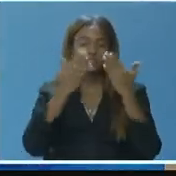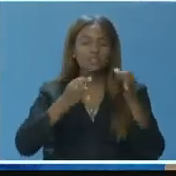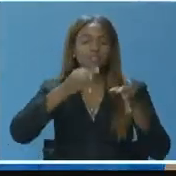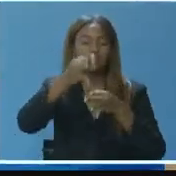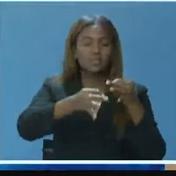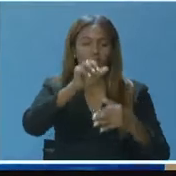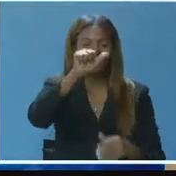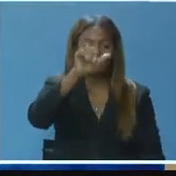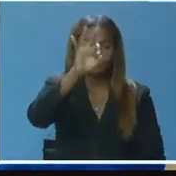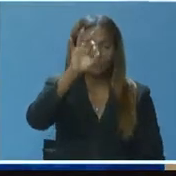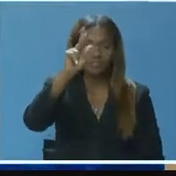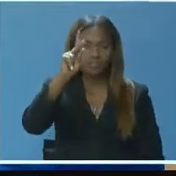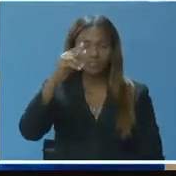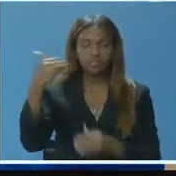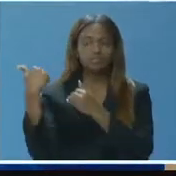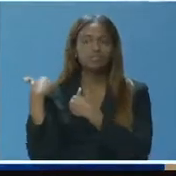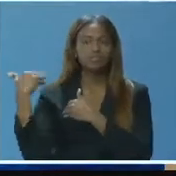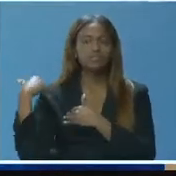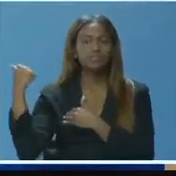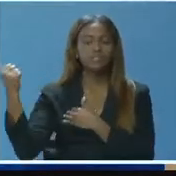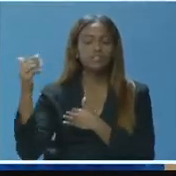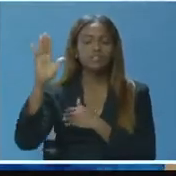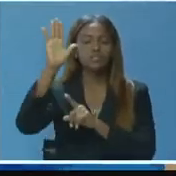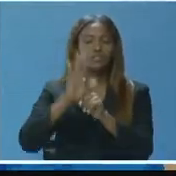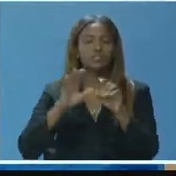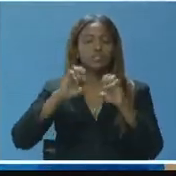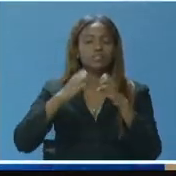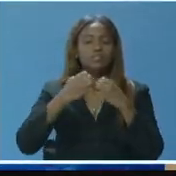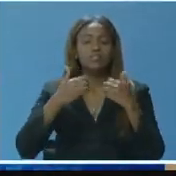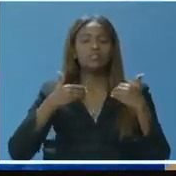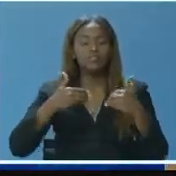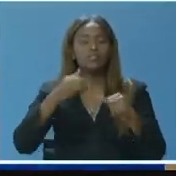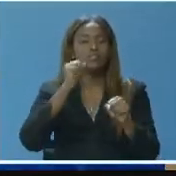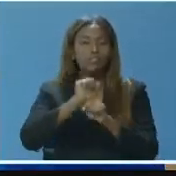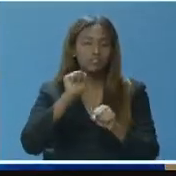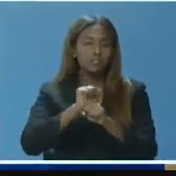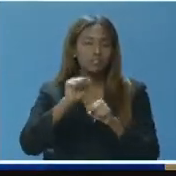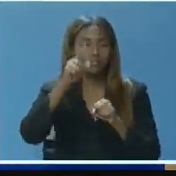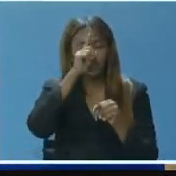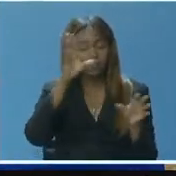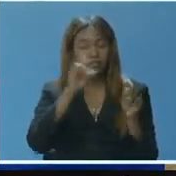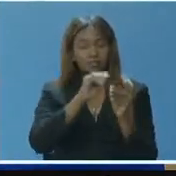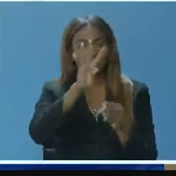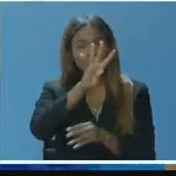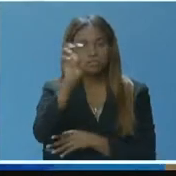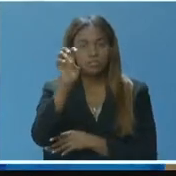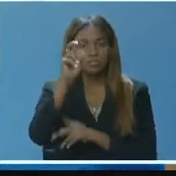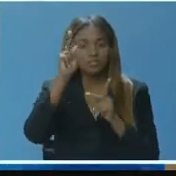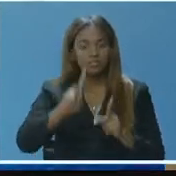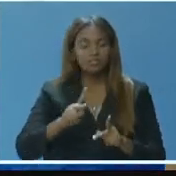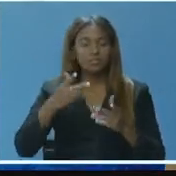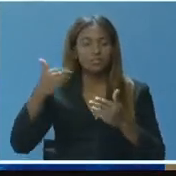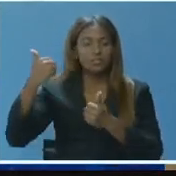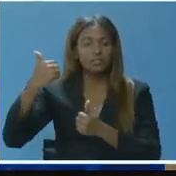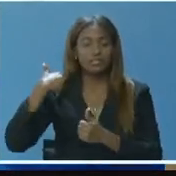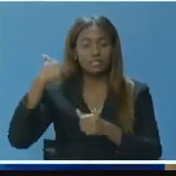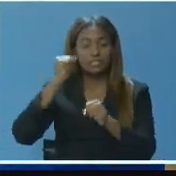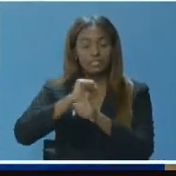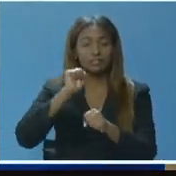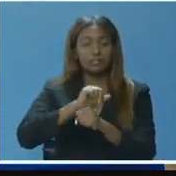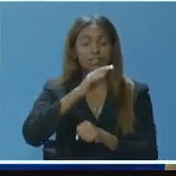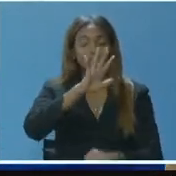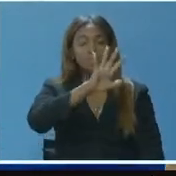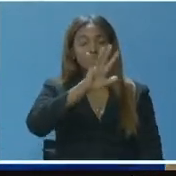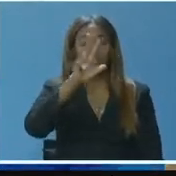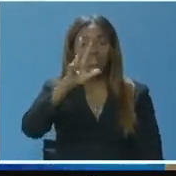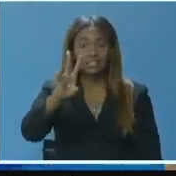AFP el capitán Carmín Virno, cuyo equipo efectuó la operación de unos 400 agentes que se disponían de